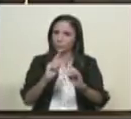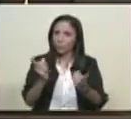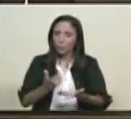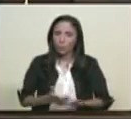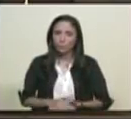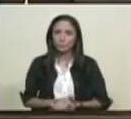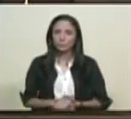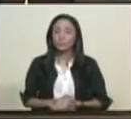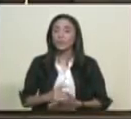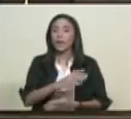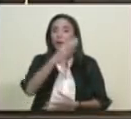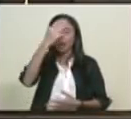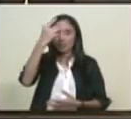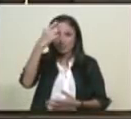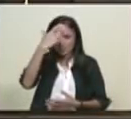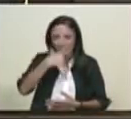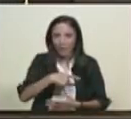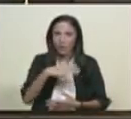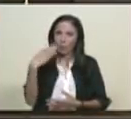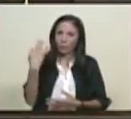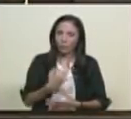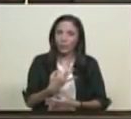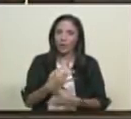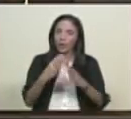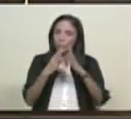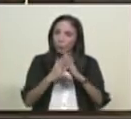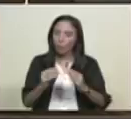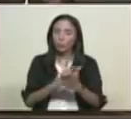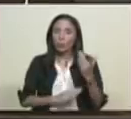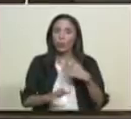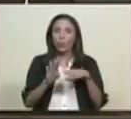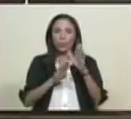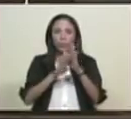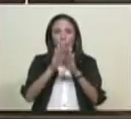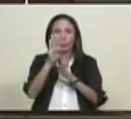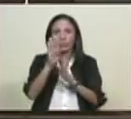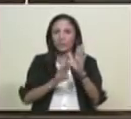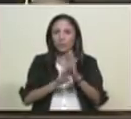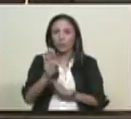Tengamos certeza y fe absoluta en el destino de esta tierra.